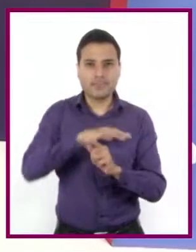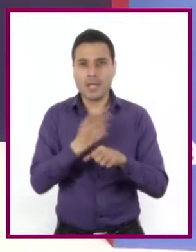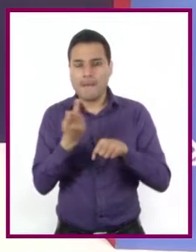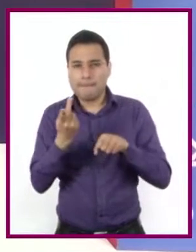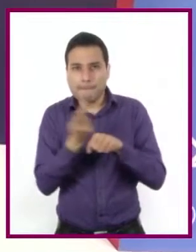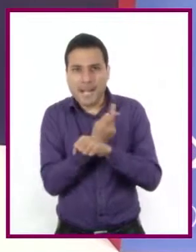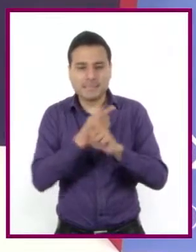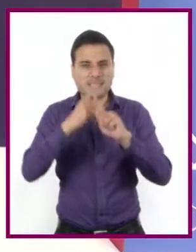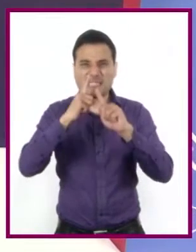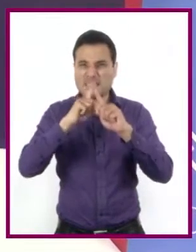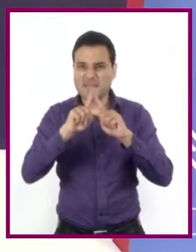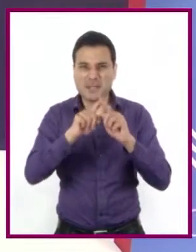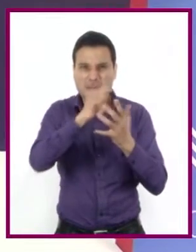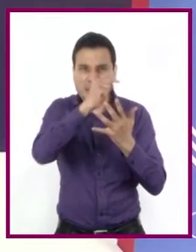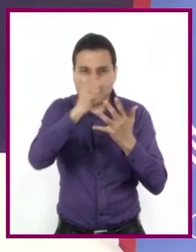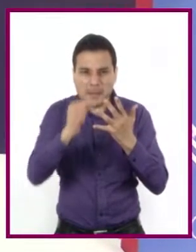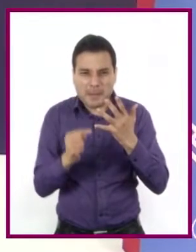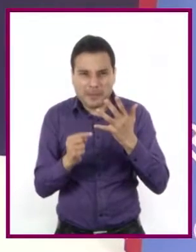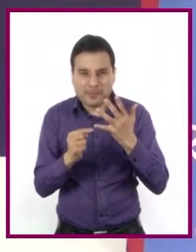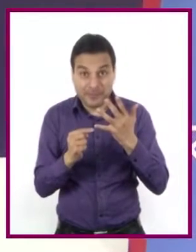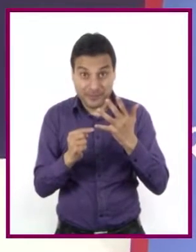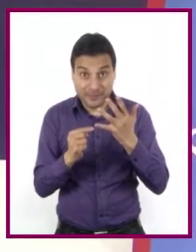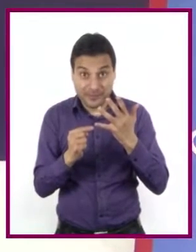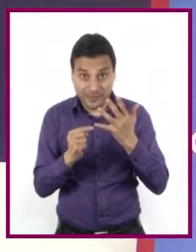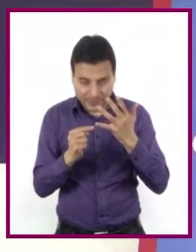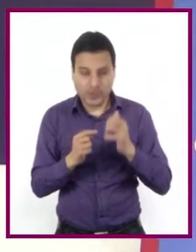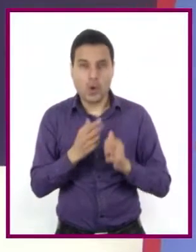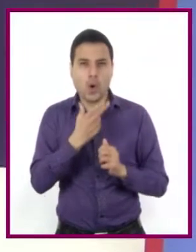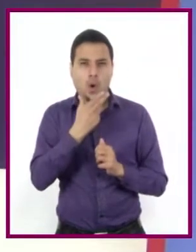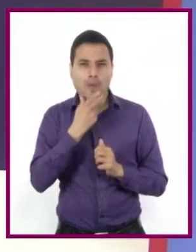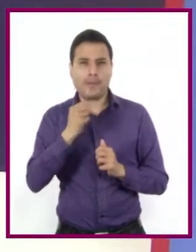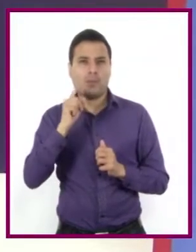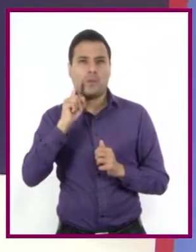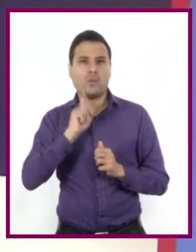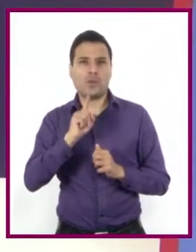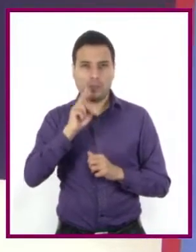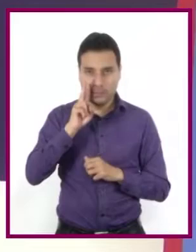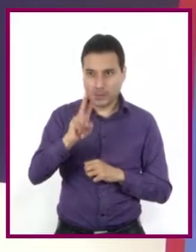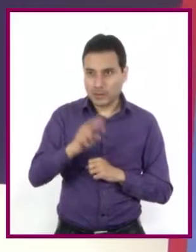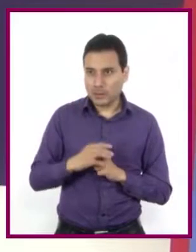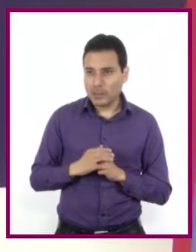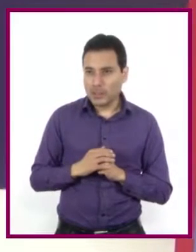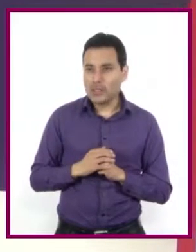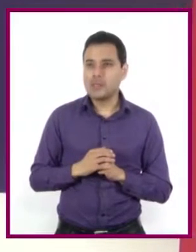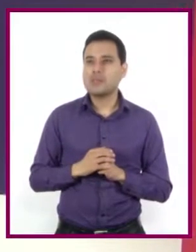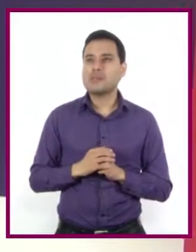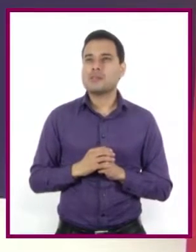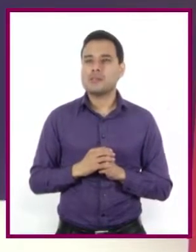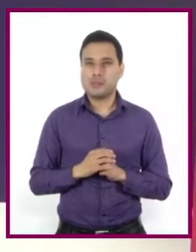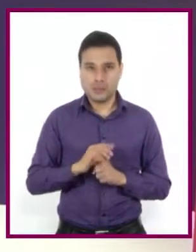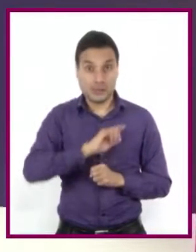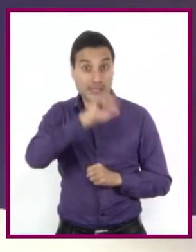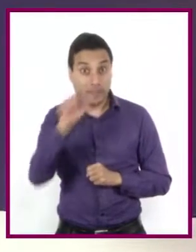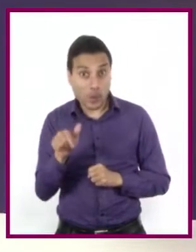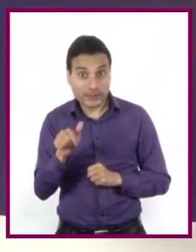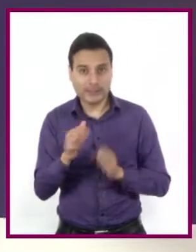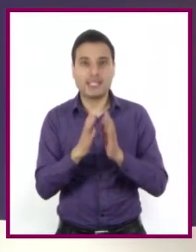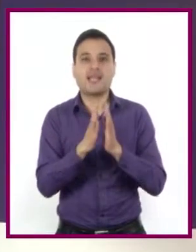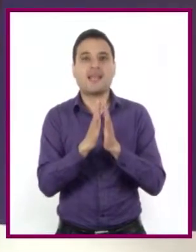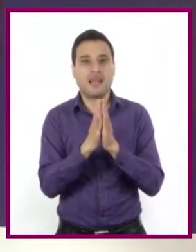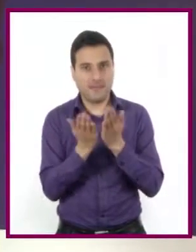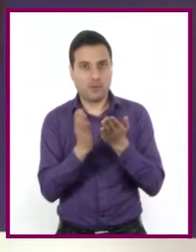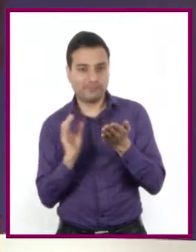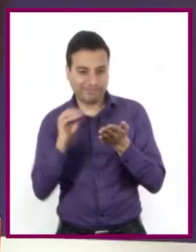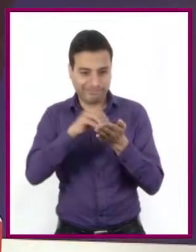las autoras y autores influye en su producción literaria. Y esa influencia a veces se puede reconocer cuando